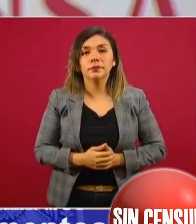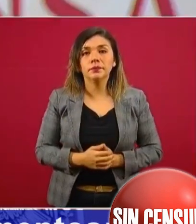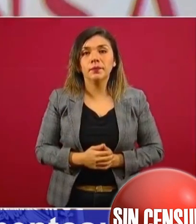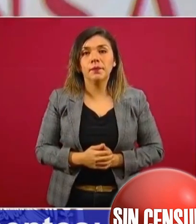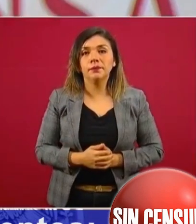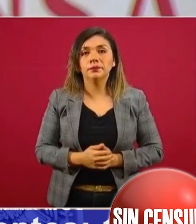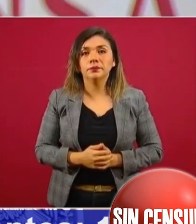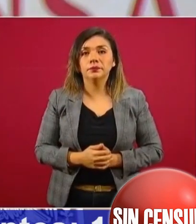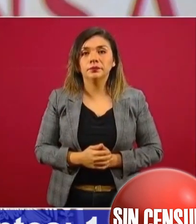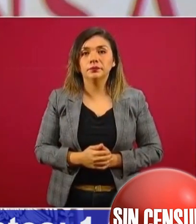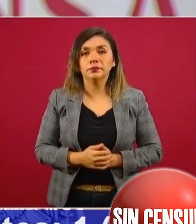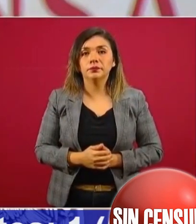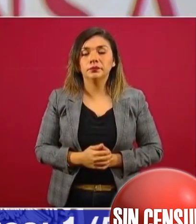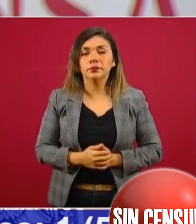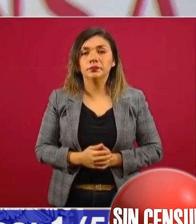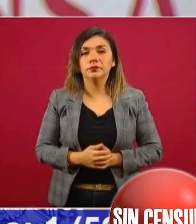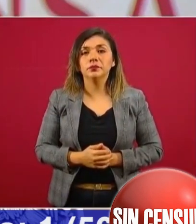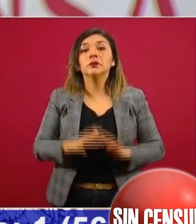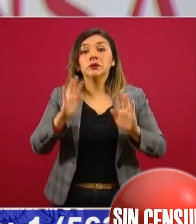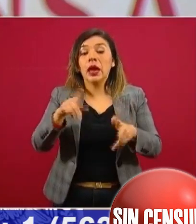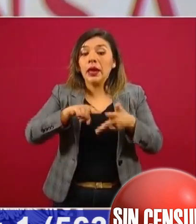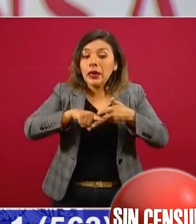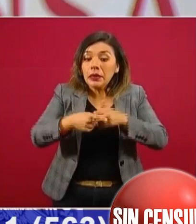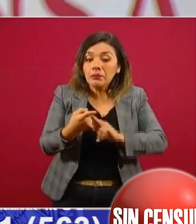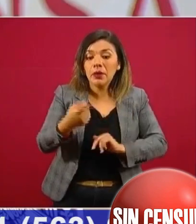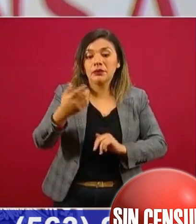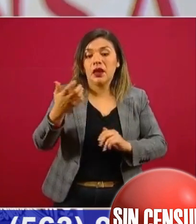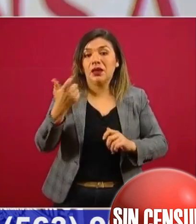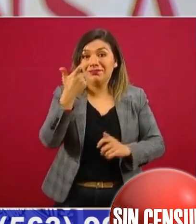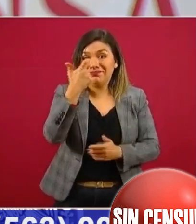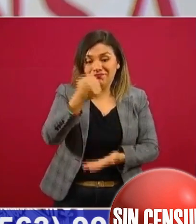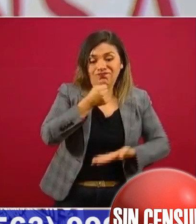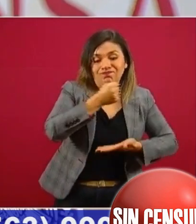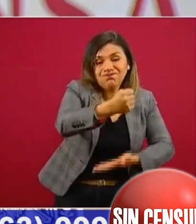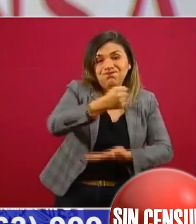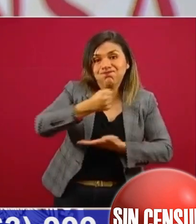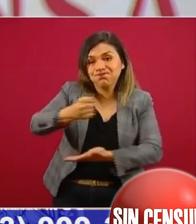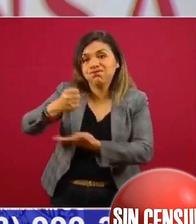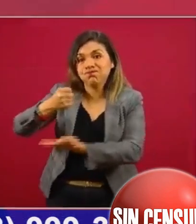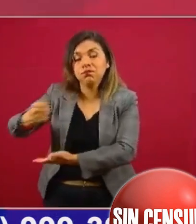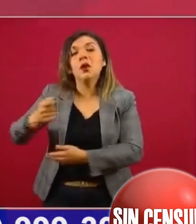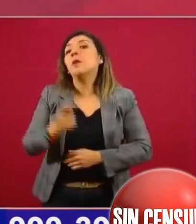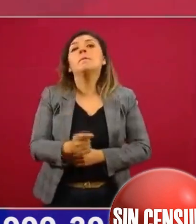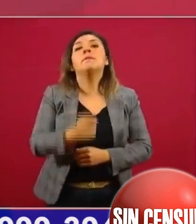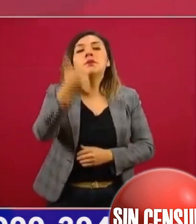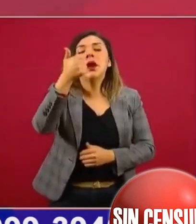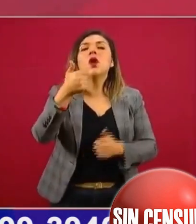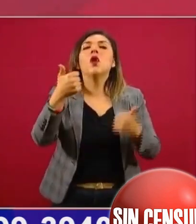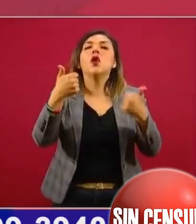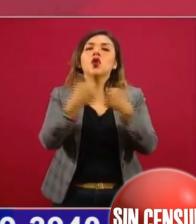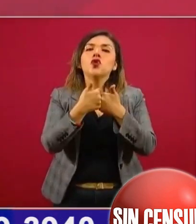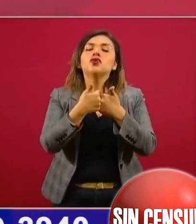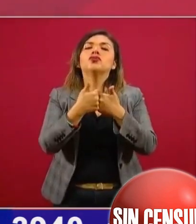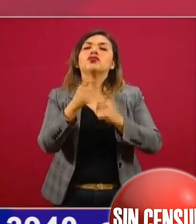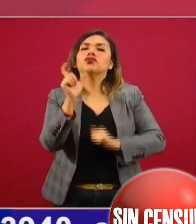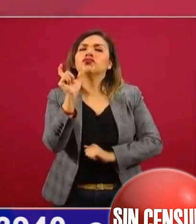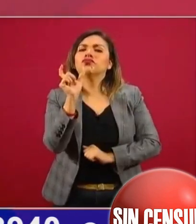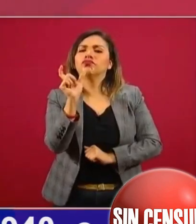Ya van a empezar a distribuirse estos fondos, primero de manera electrónica,